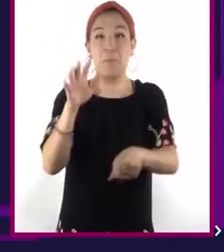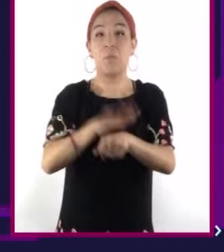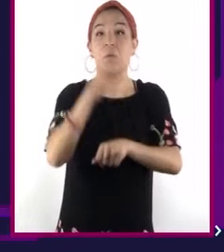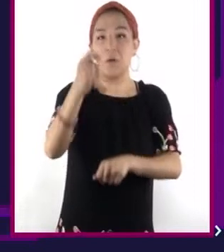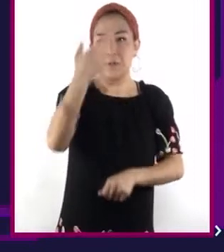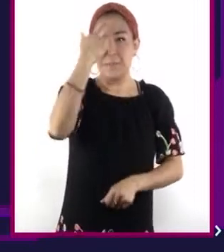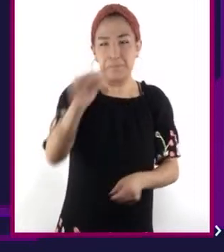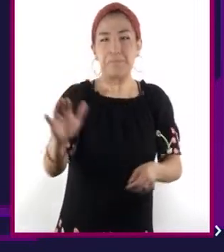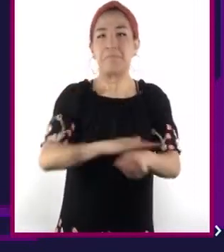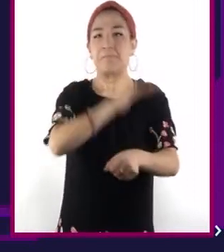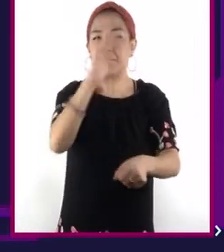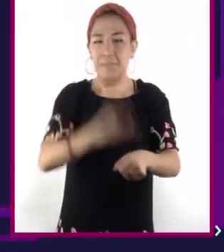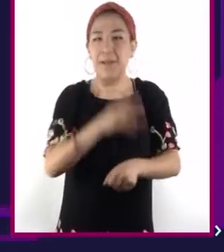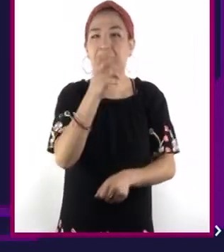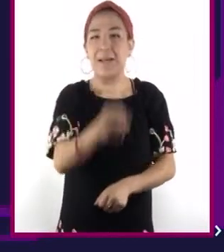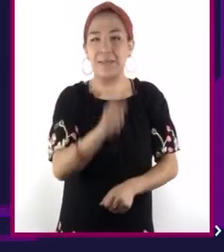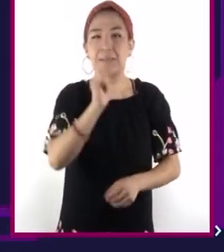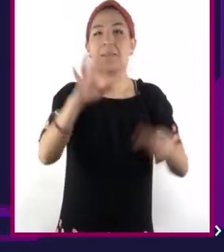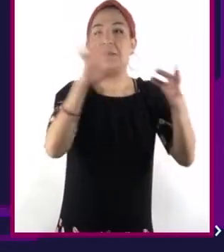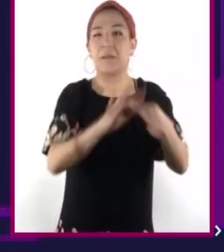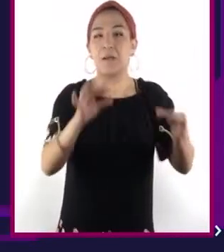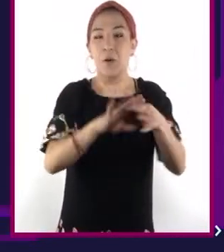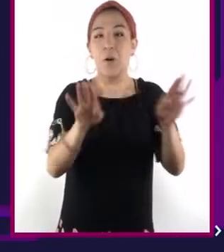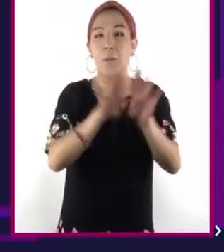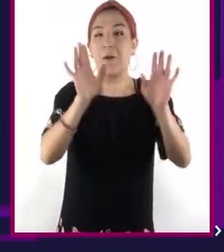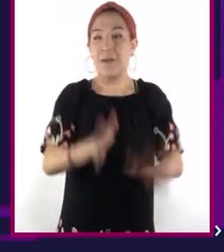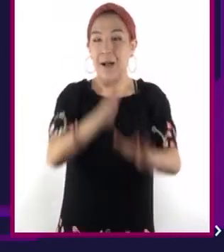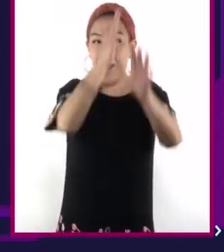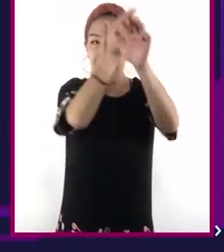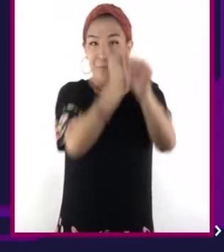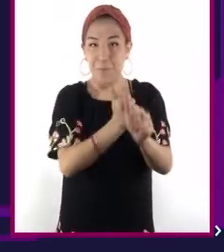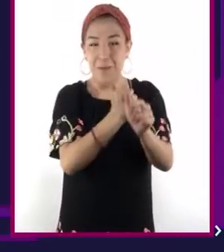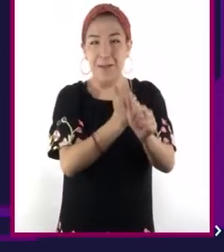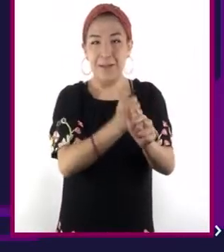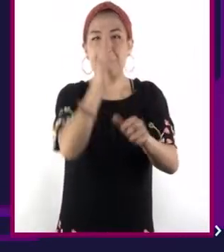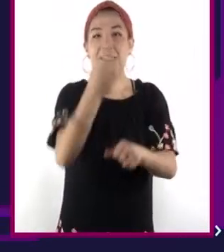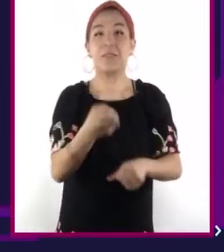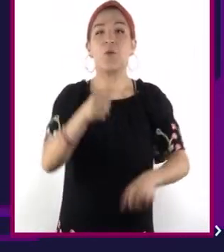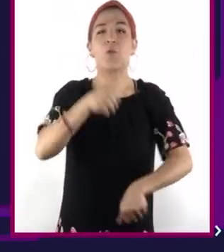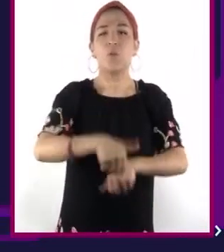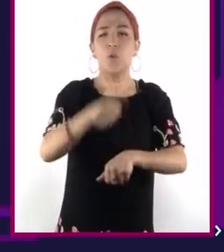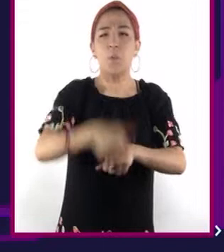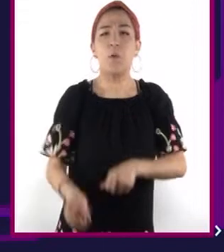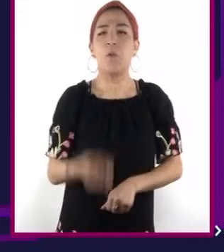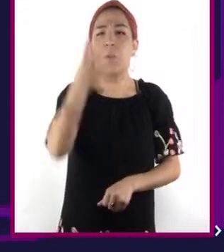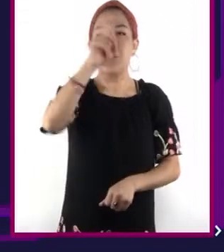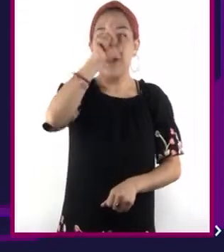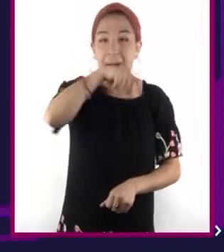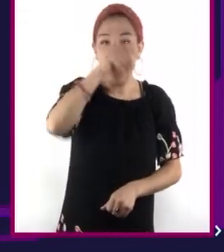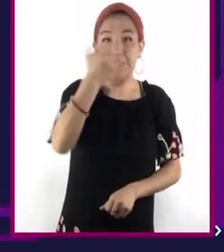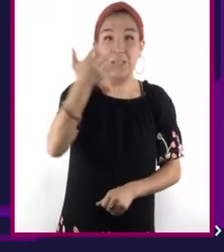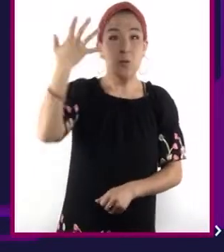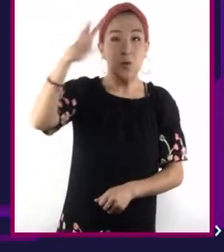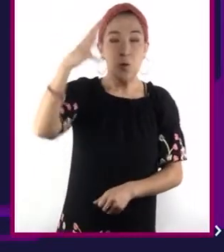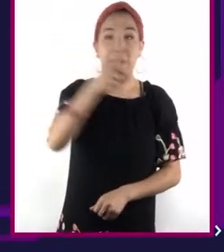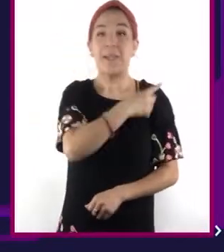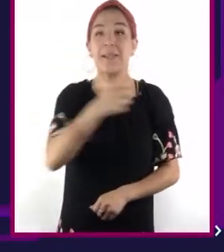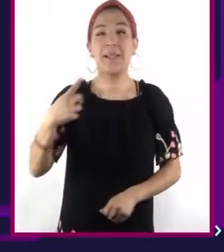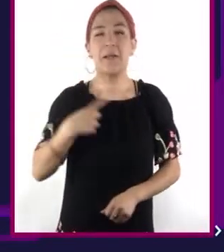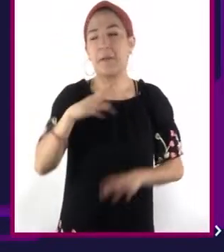cumple con las consideraciones que se habían establecido. El número de águilas y de soles debe